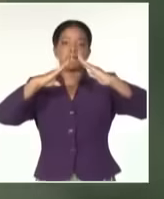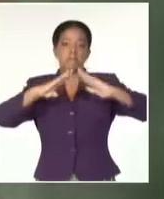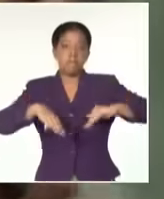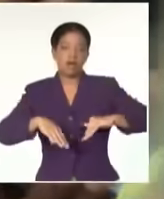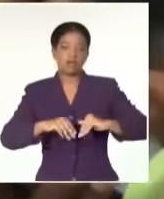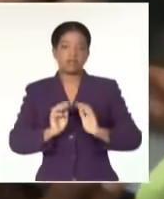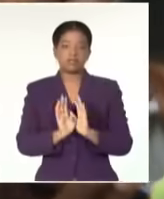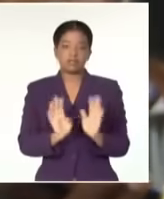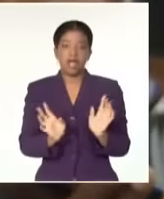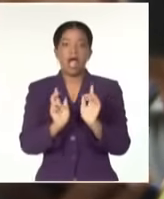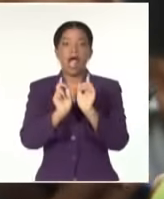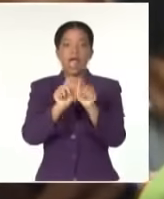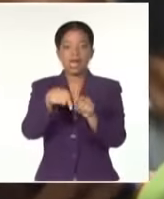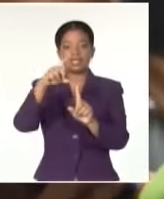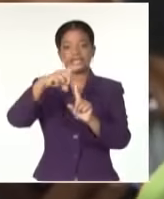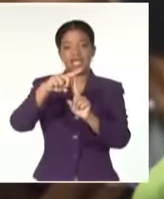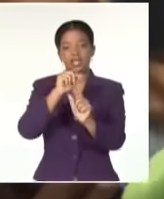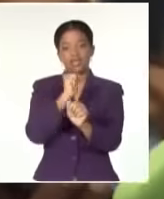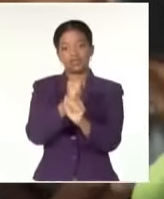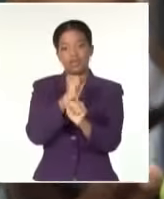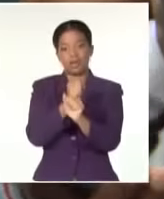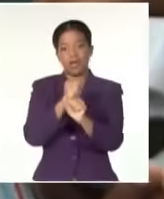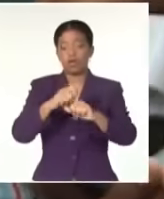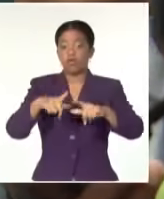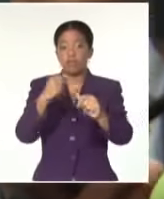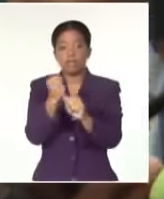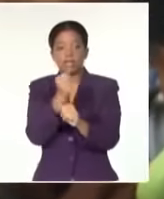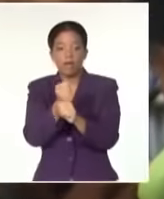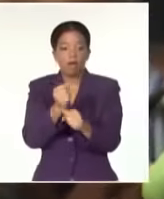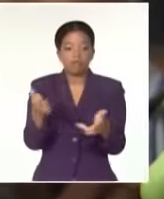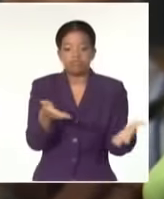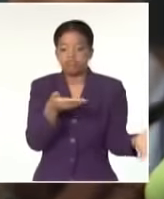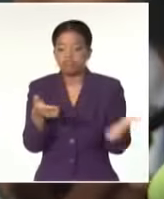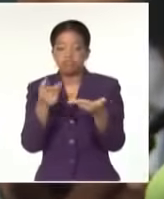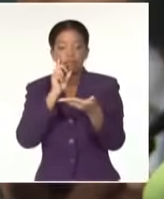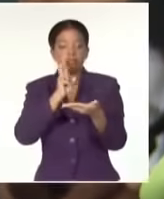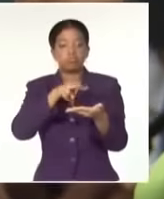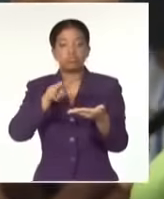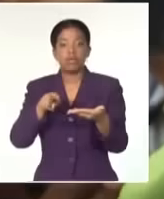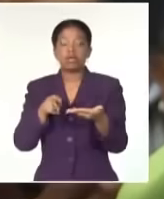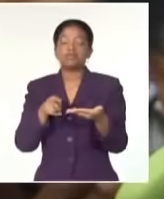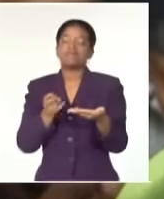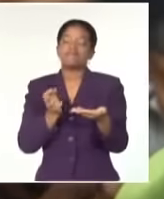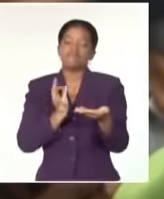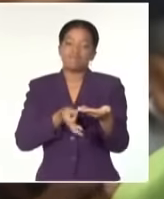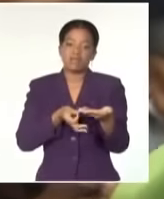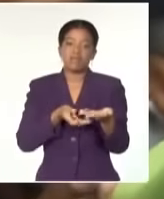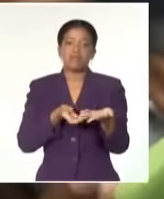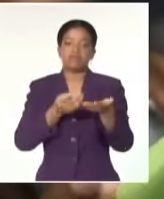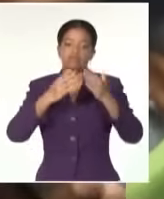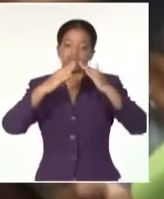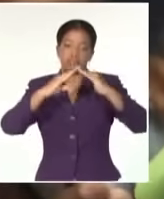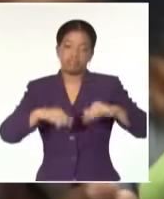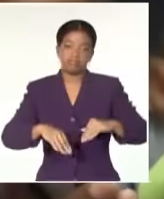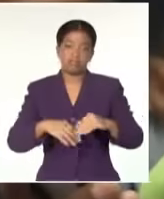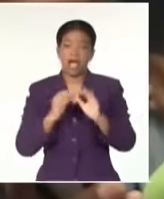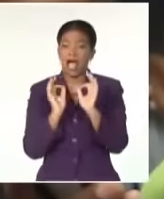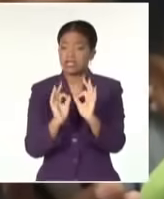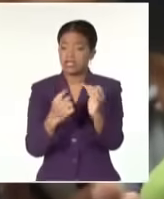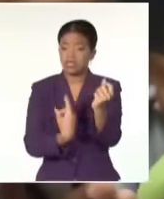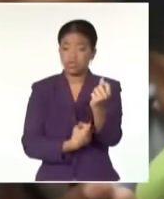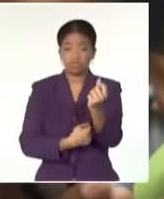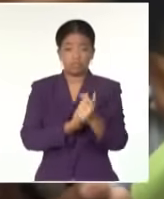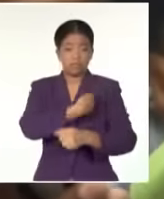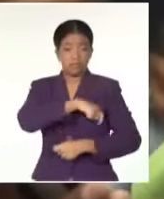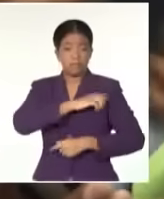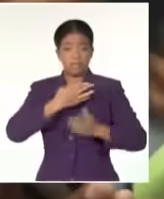precisamente estaban nuestros técnicos de rescate cumpliendo con su tarea, como siempre lo ha hecho, como tenemos acostumbrado a nuestro pueblo, nuestro Ministerio del Interior